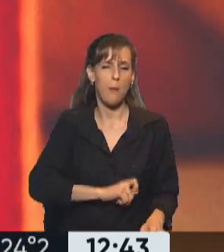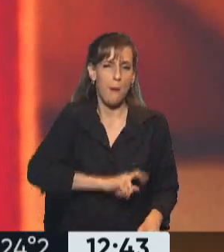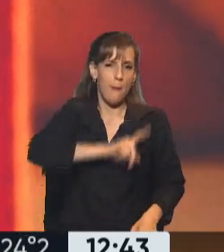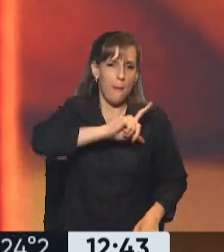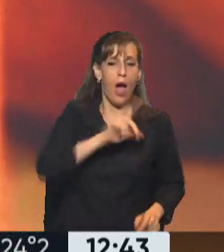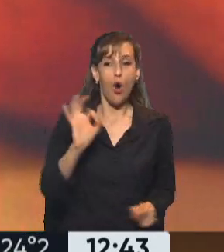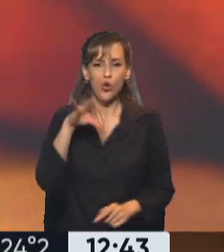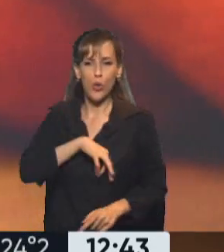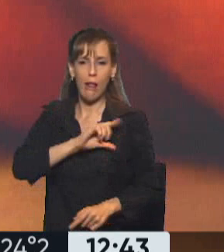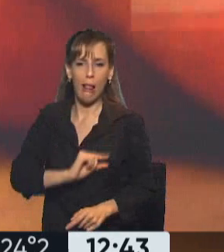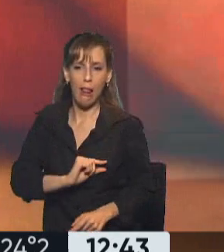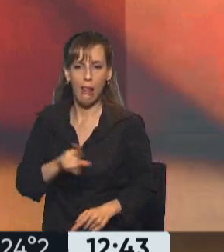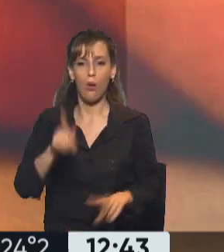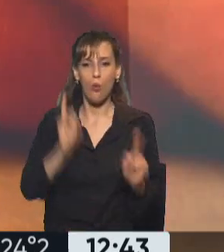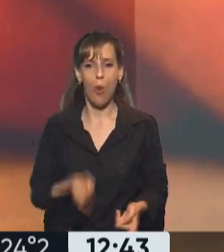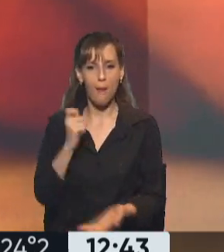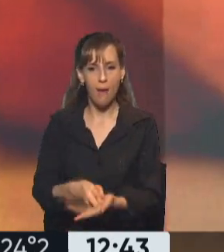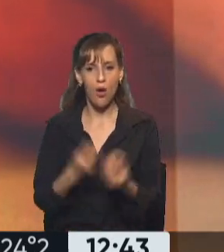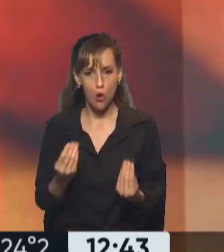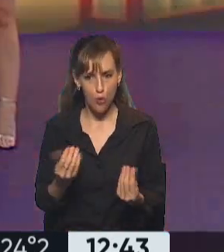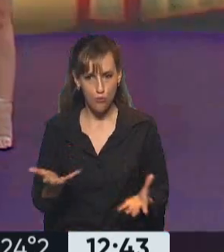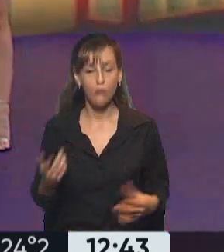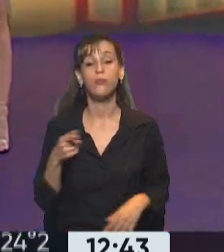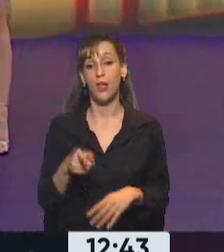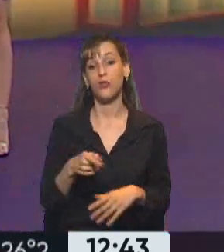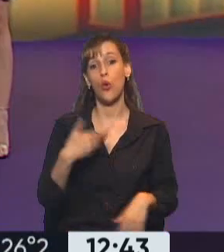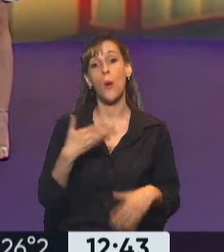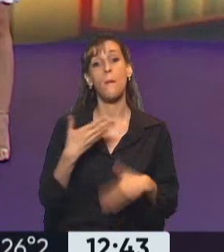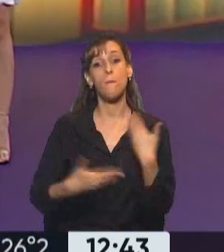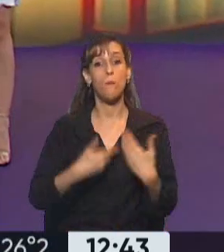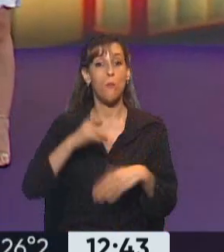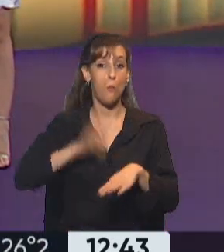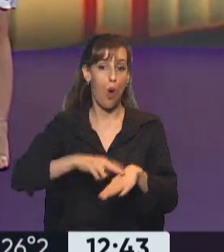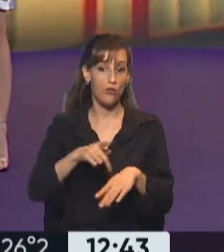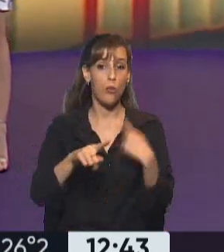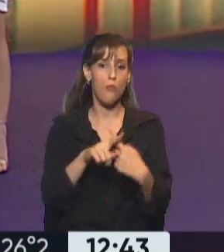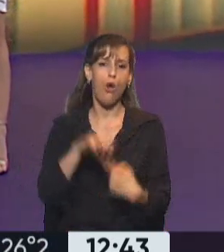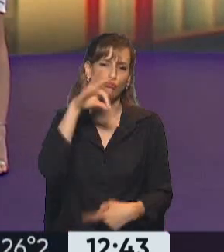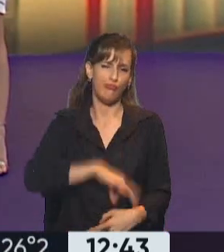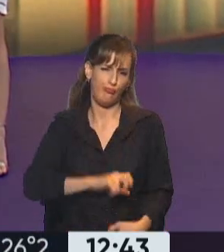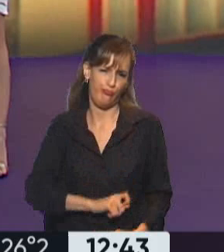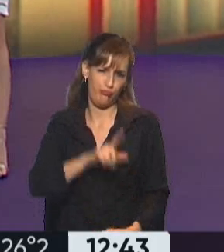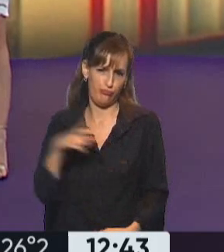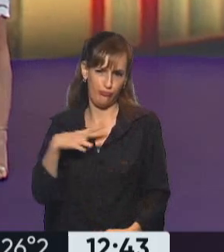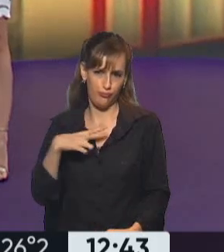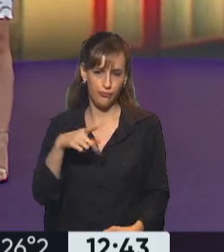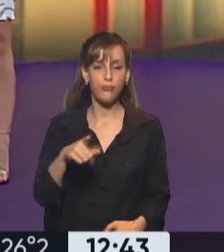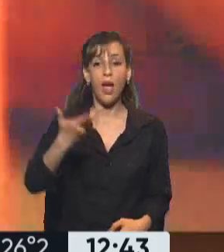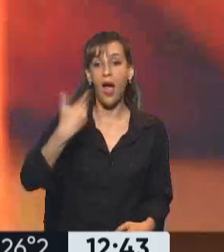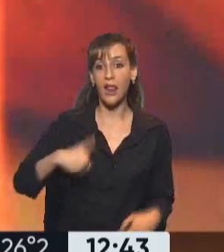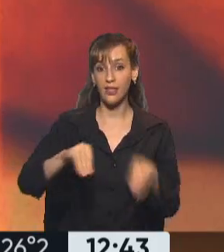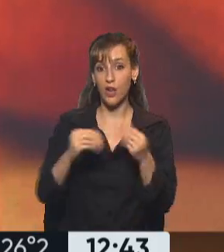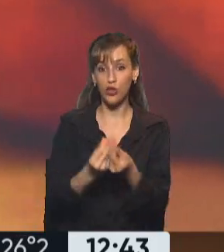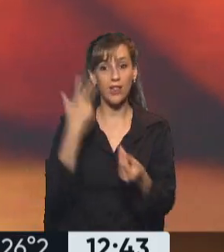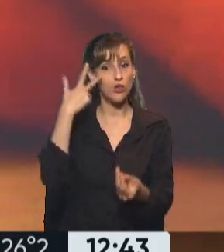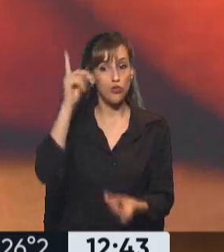ingresos. Pero concretamente es un impuesto progresivo a los altos ingresos. En Argentina solamente el 18%, ¿bien? Entonces,